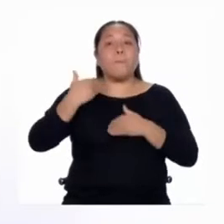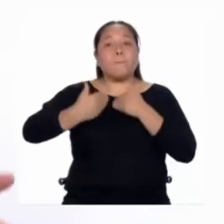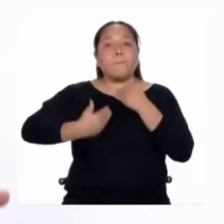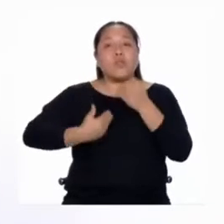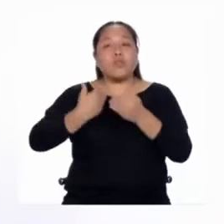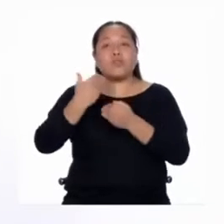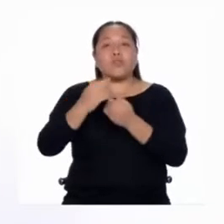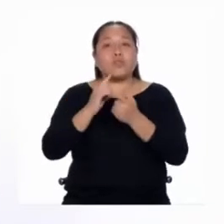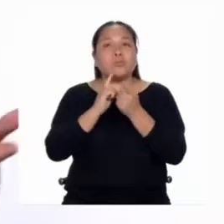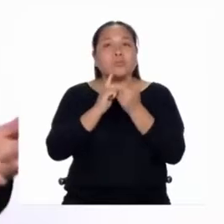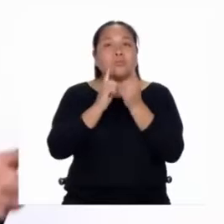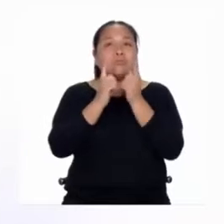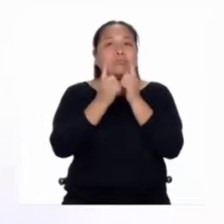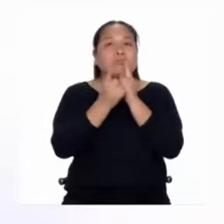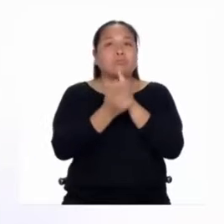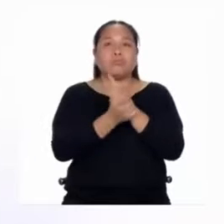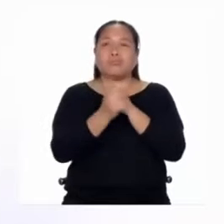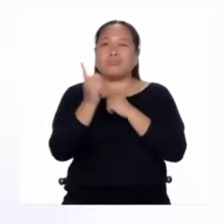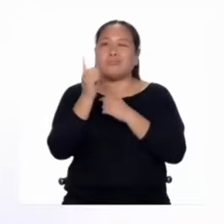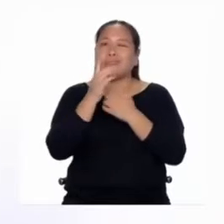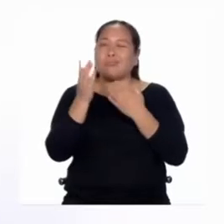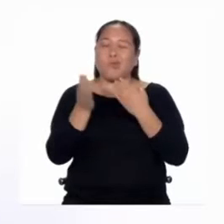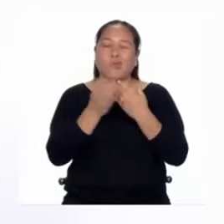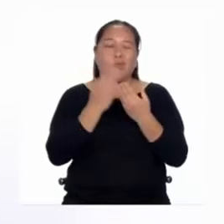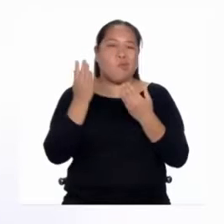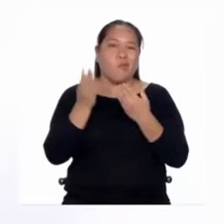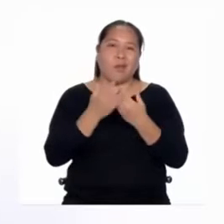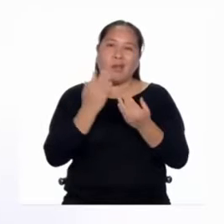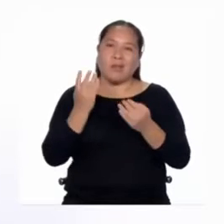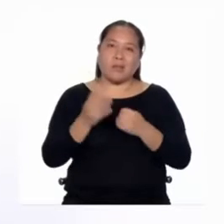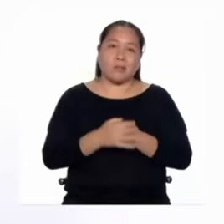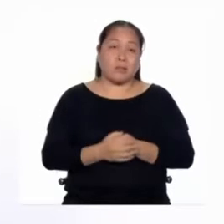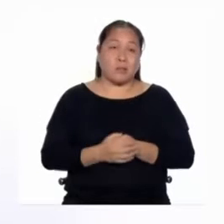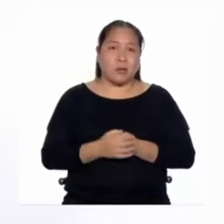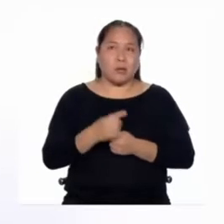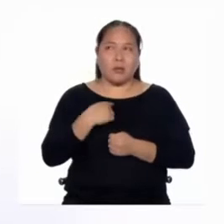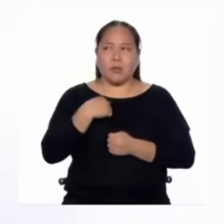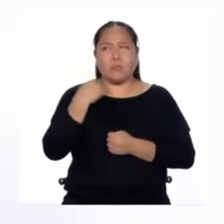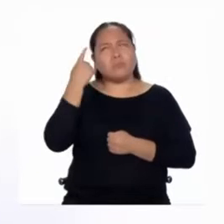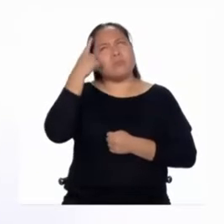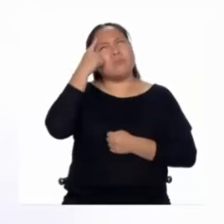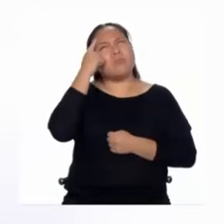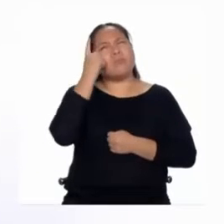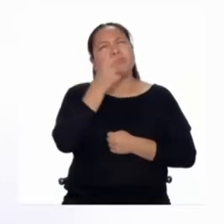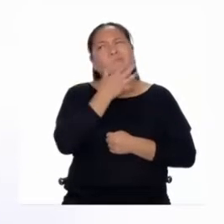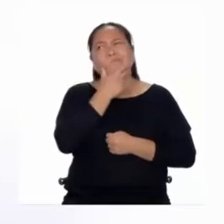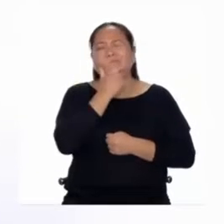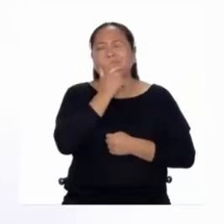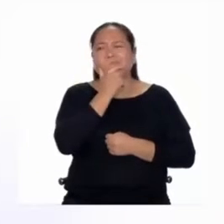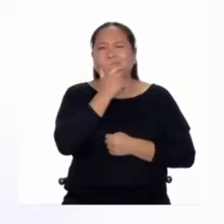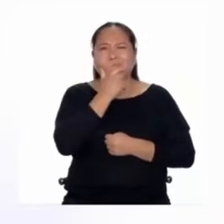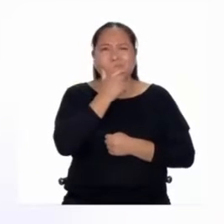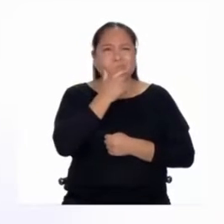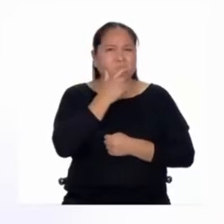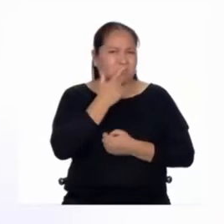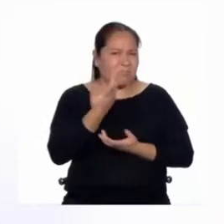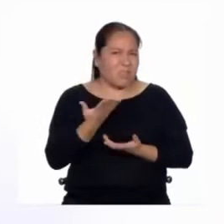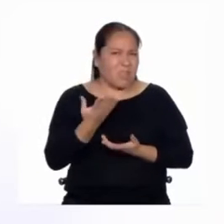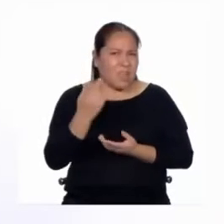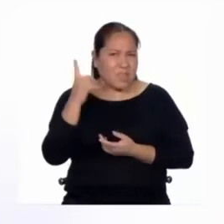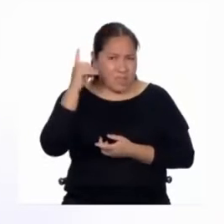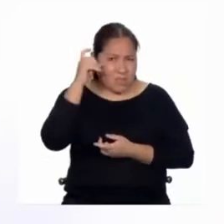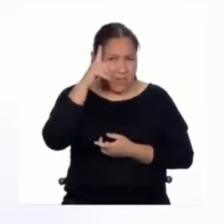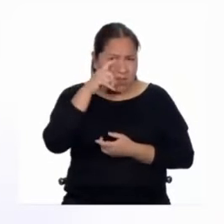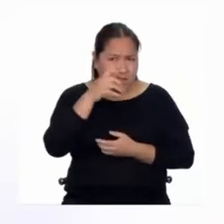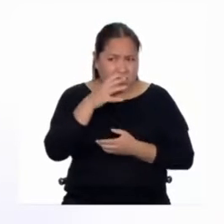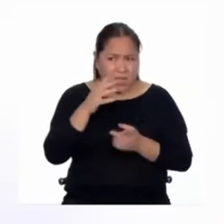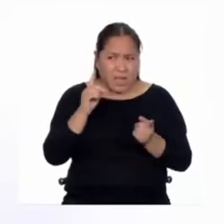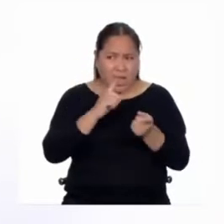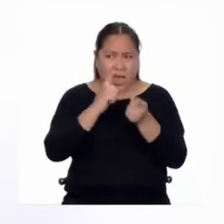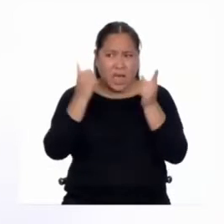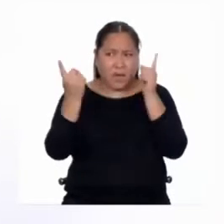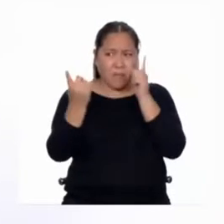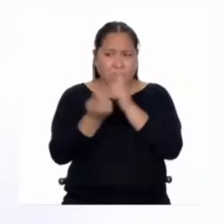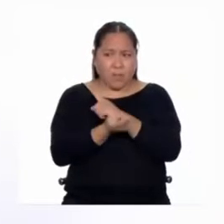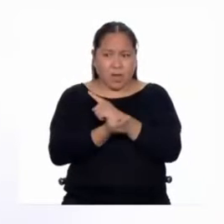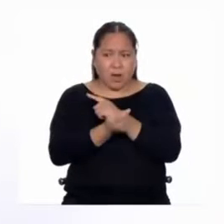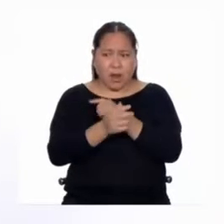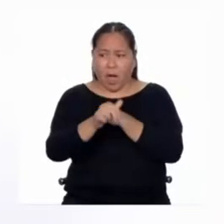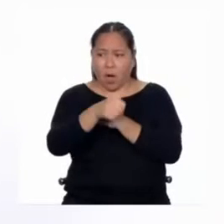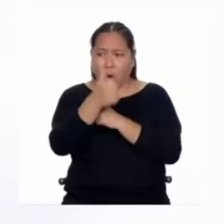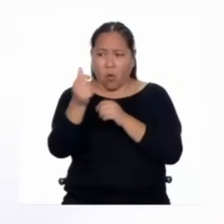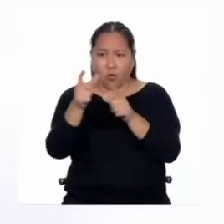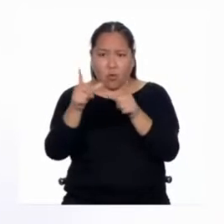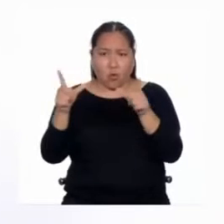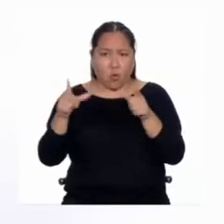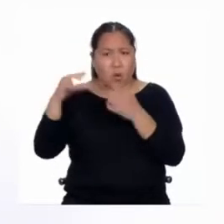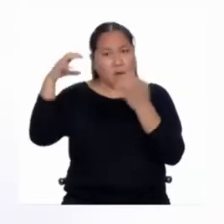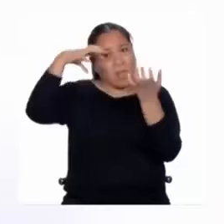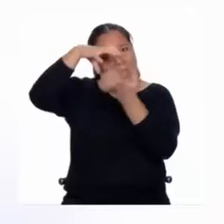adaptación no está siendo tan fácil que digamos. Y yo me quedé pensando en qué tan difícil será adaptarse a una determinada zona